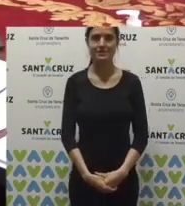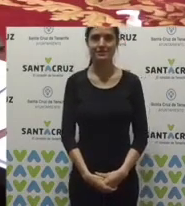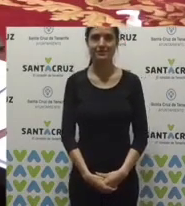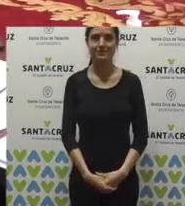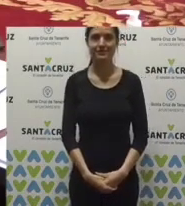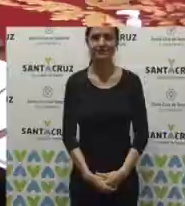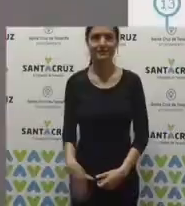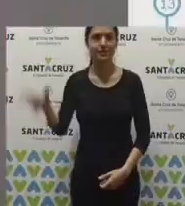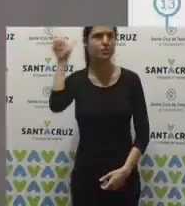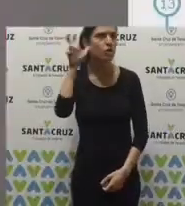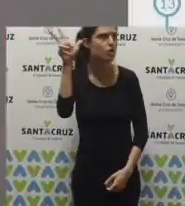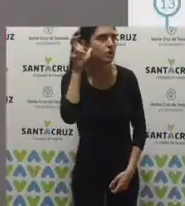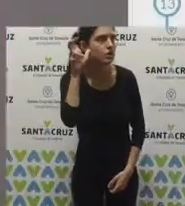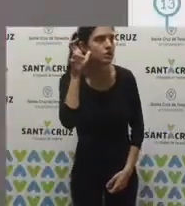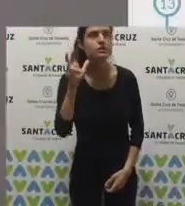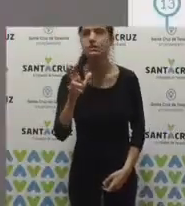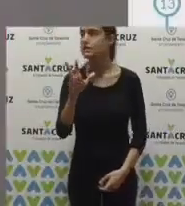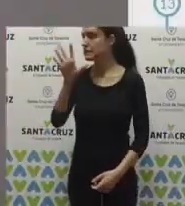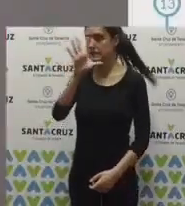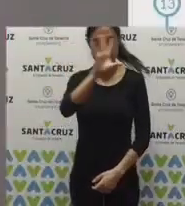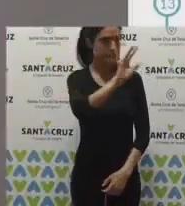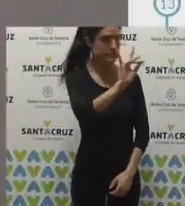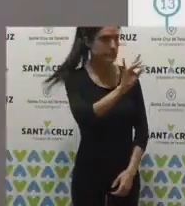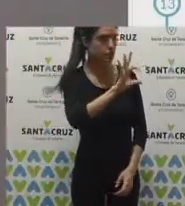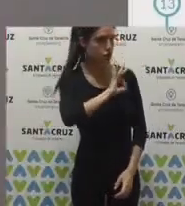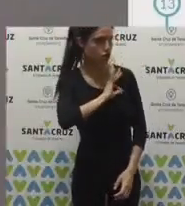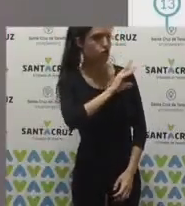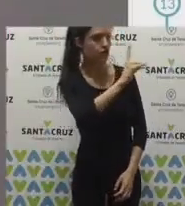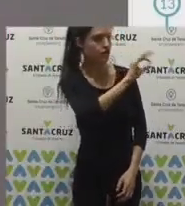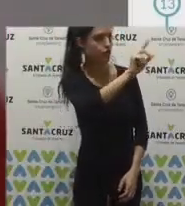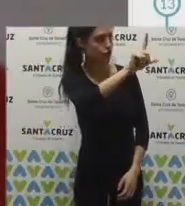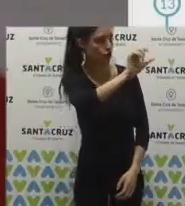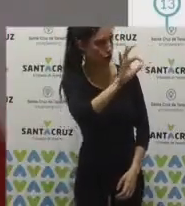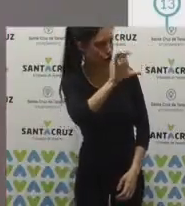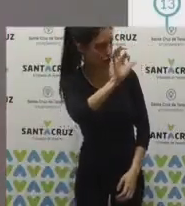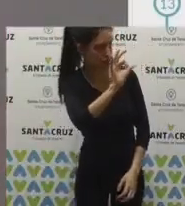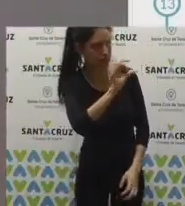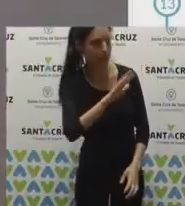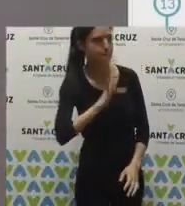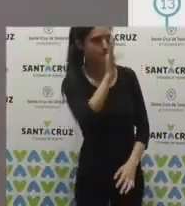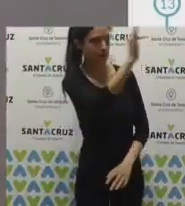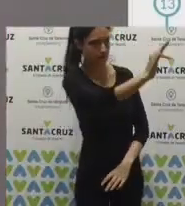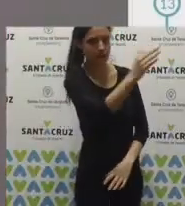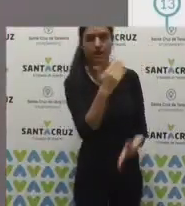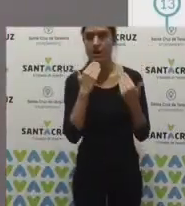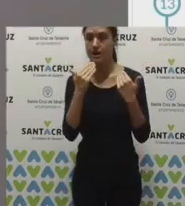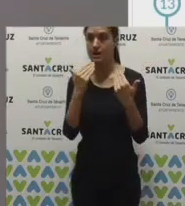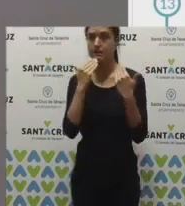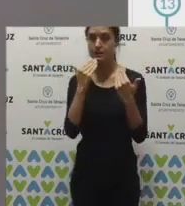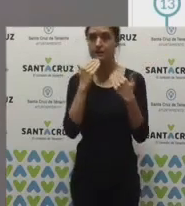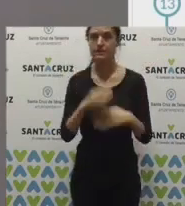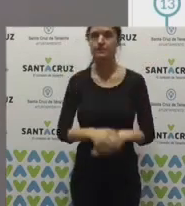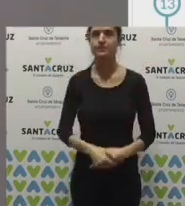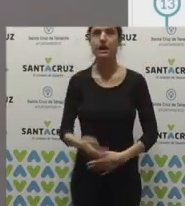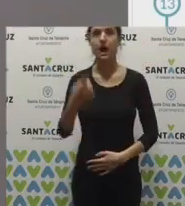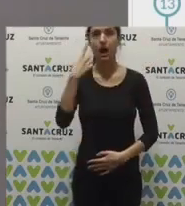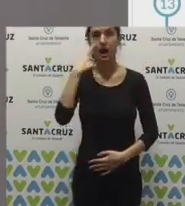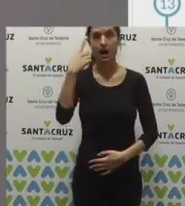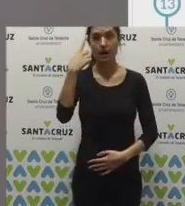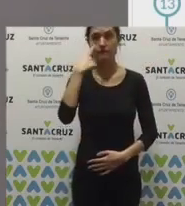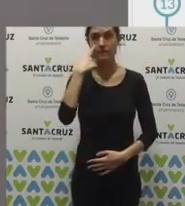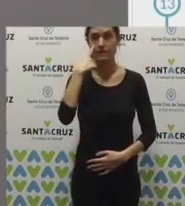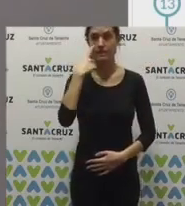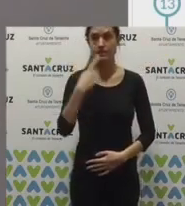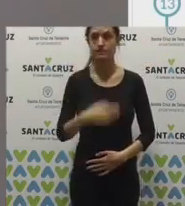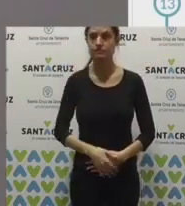me oye si doña dolores tiene usted la palabra gracias vamos a ver somos